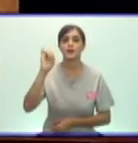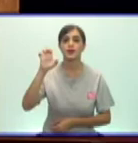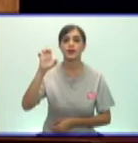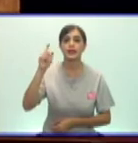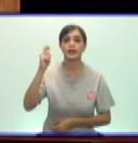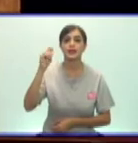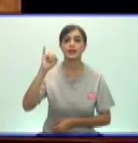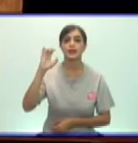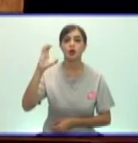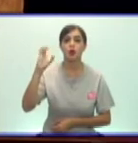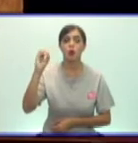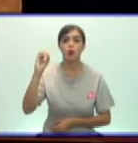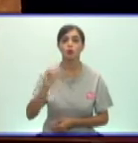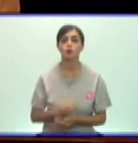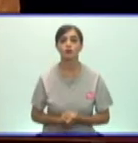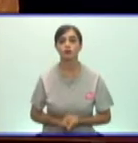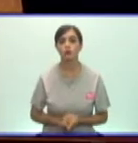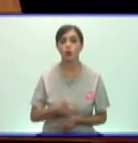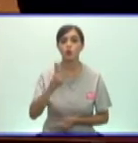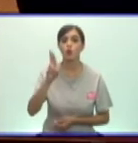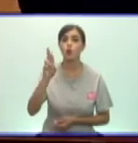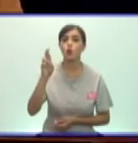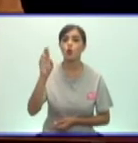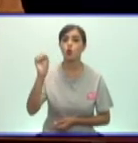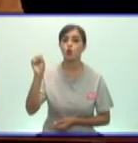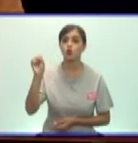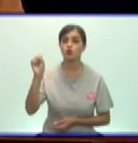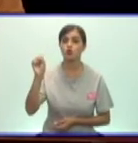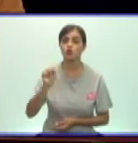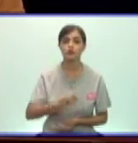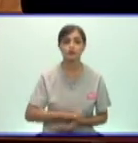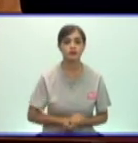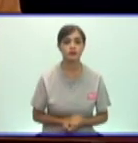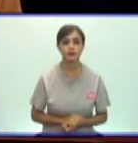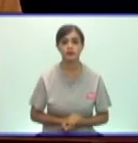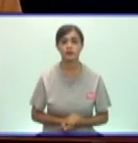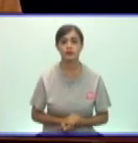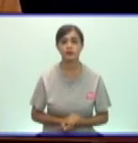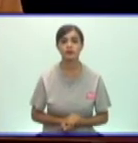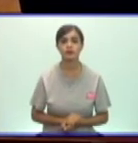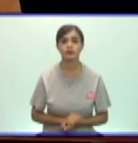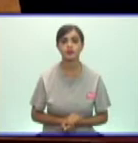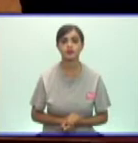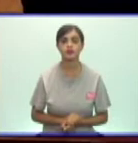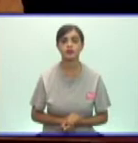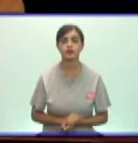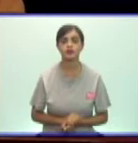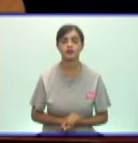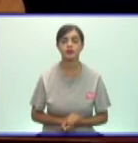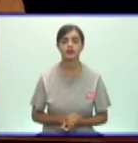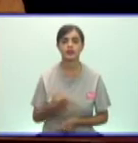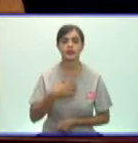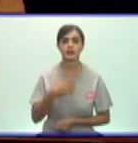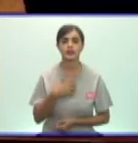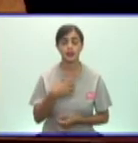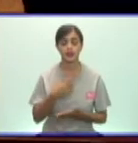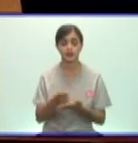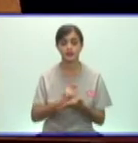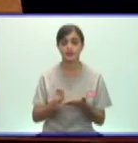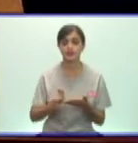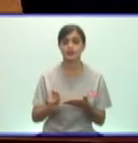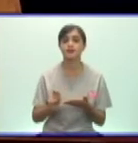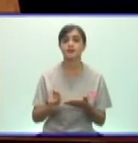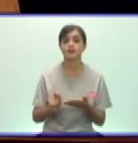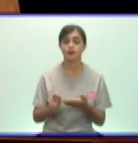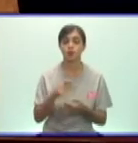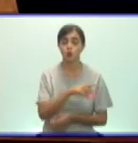a un término, diríamos, un poco agradable. Recuerden ustedes que tendrán que demostrar en ese seminario integrador por qué